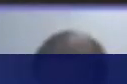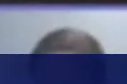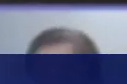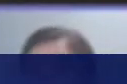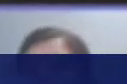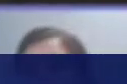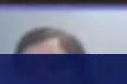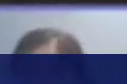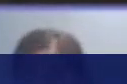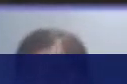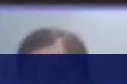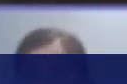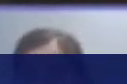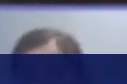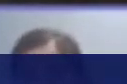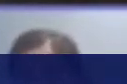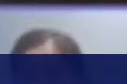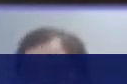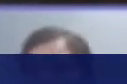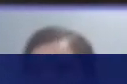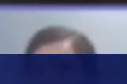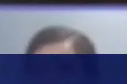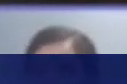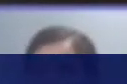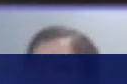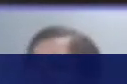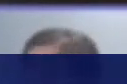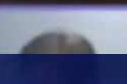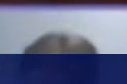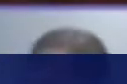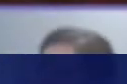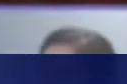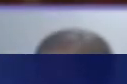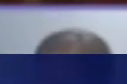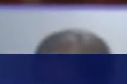responsable conforme a las leyes.